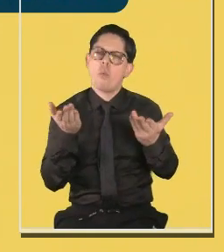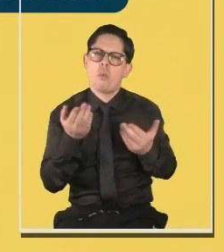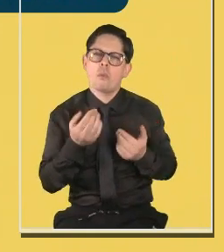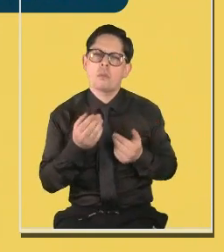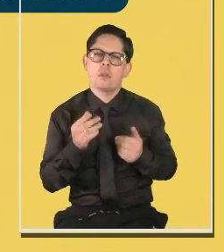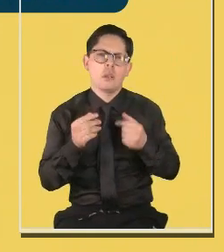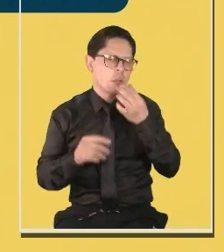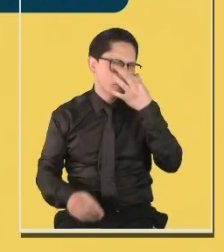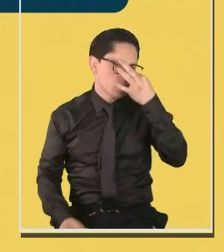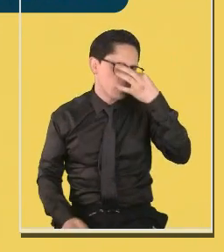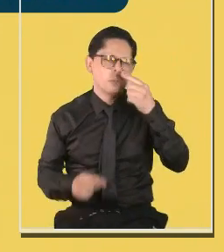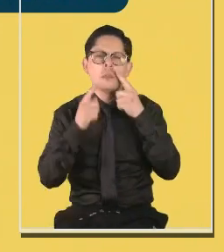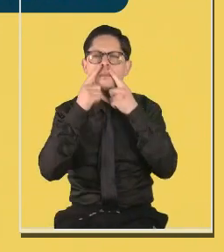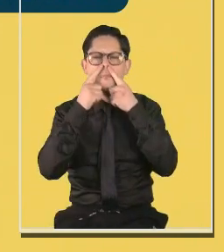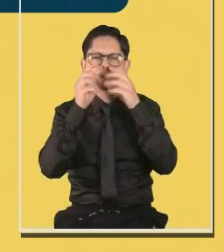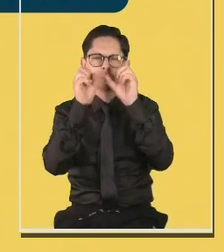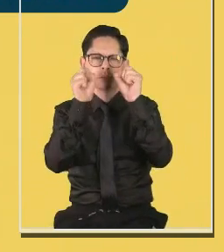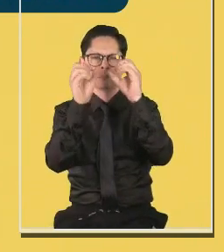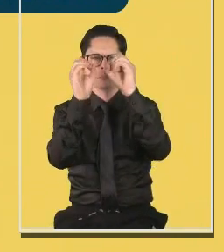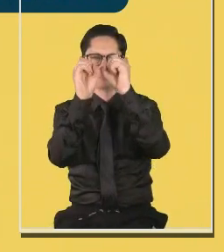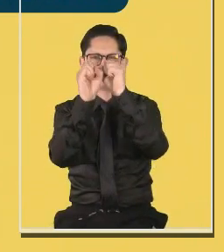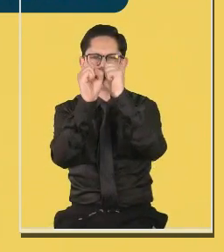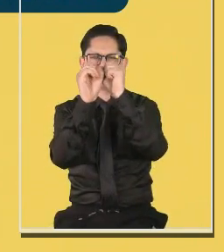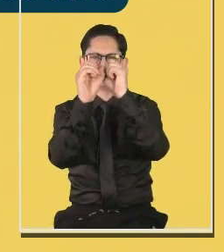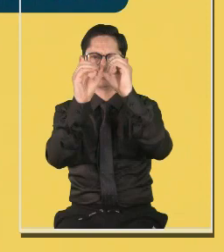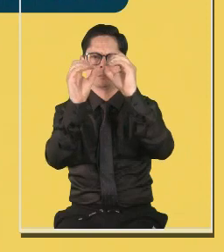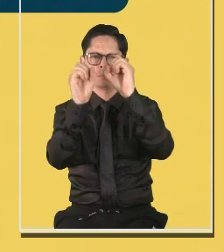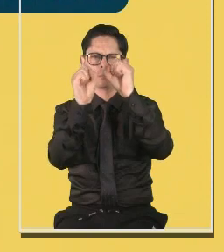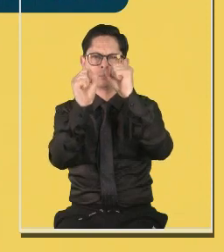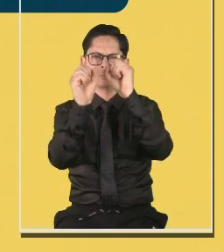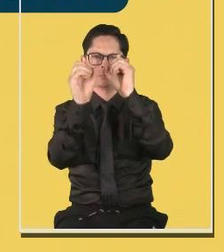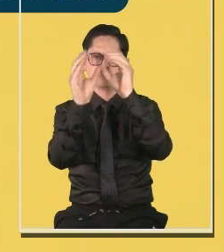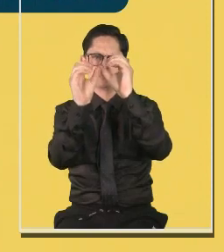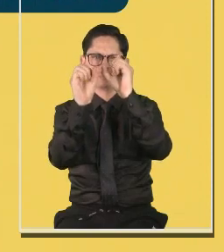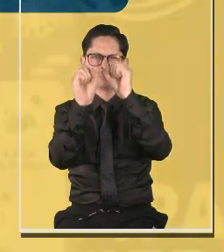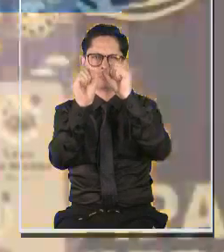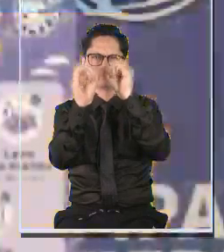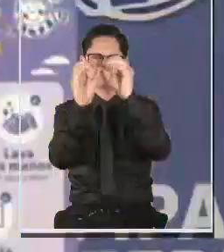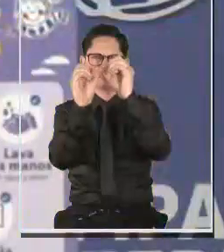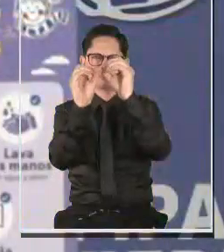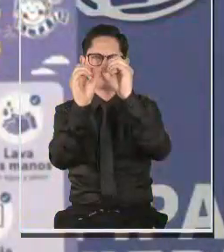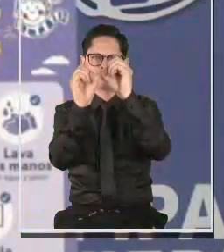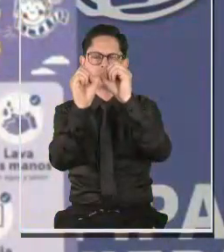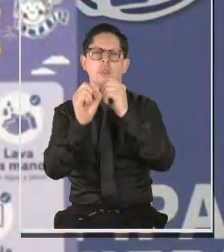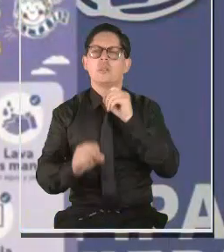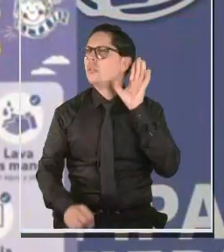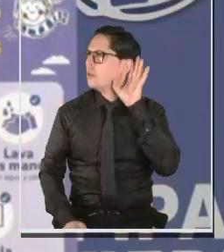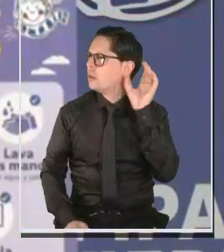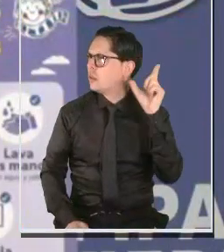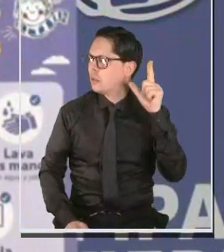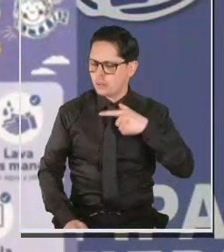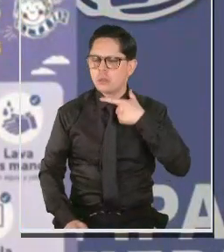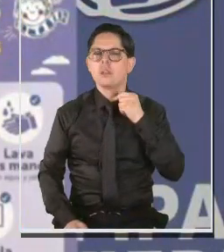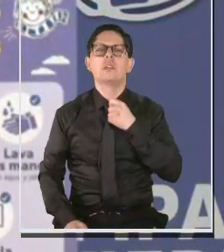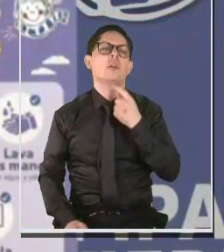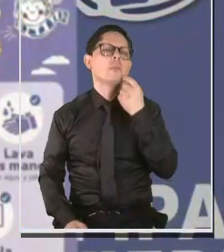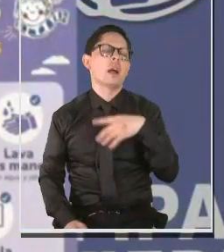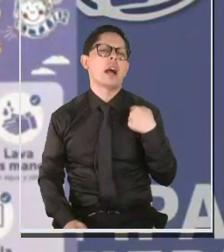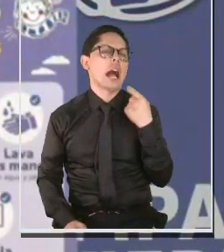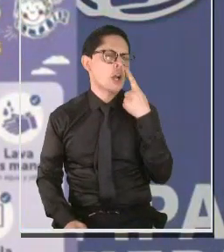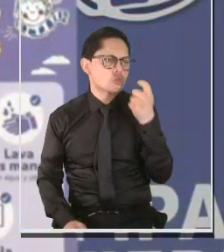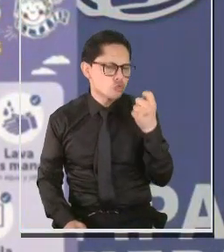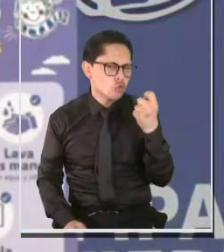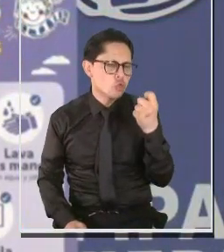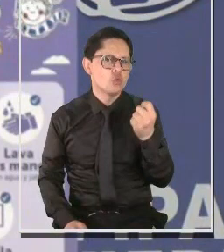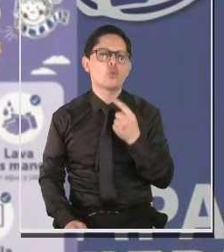un aleteo nasal la apertura de los orificios de la nariz más exagerado de lo habitual le silba el pecho tiene coloración azulada